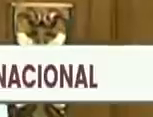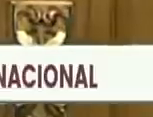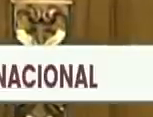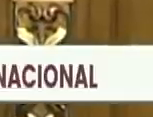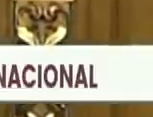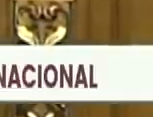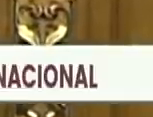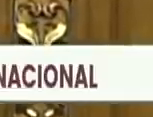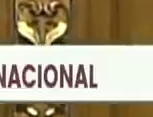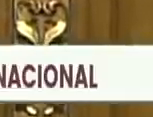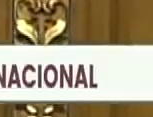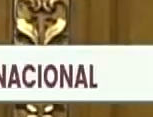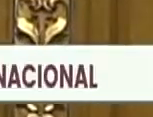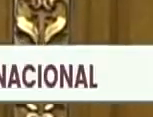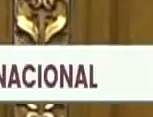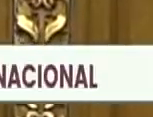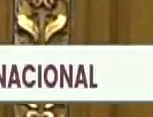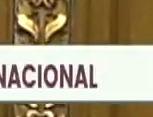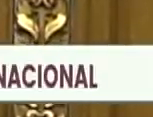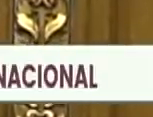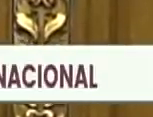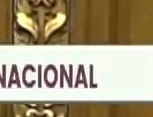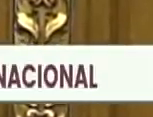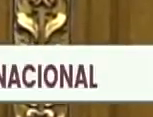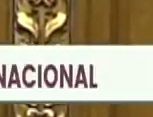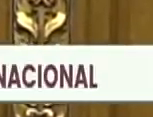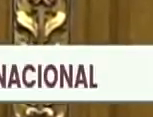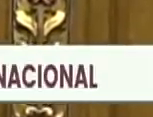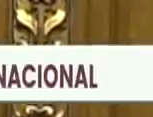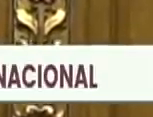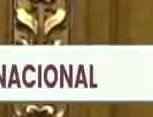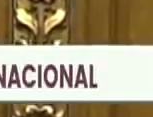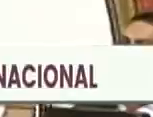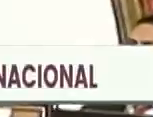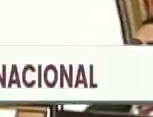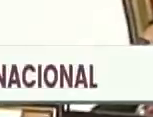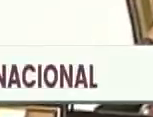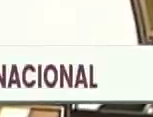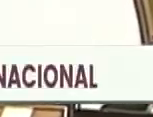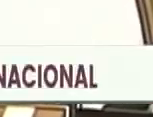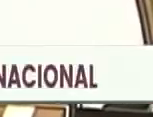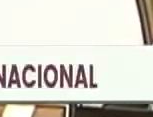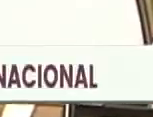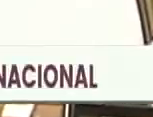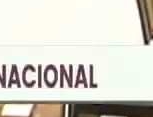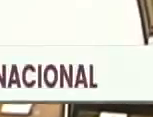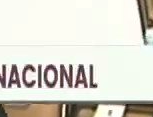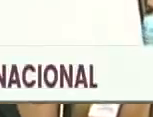Me acompaña de igual forma el superintendente del CENIAT, José David Cabello,